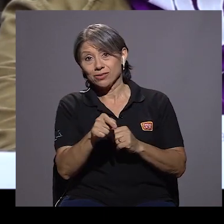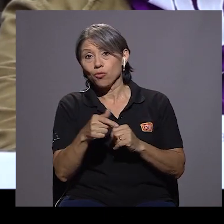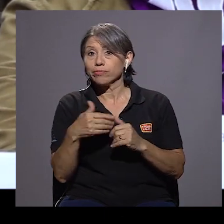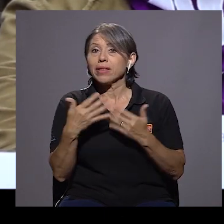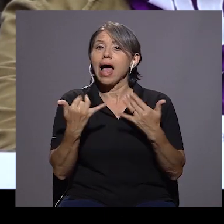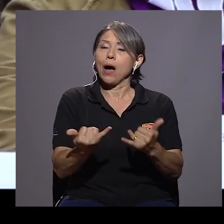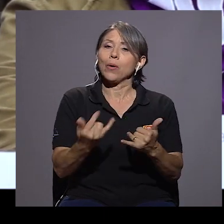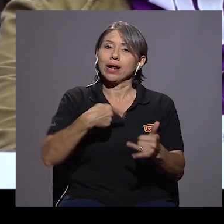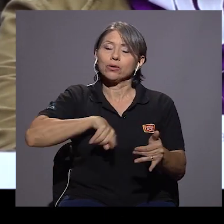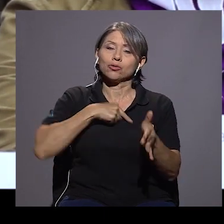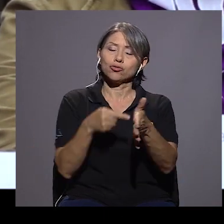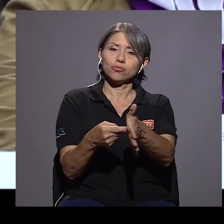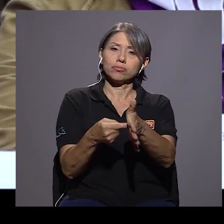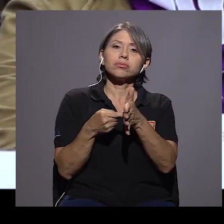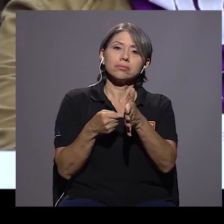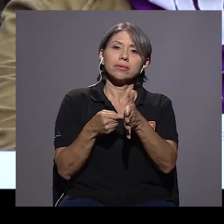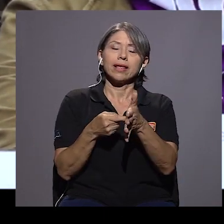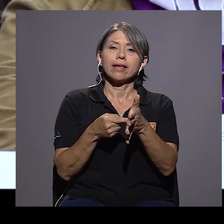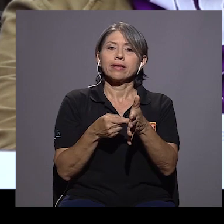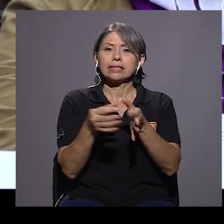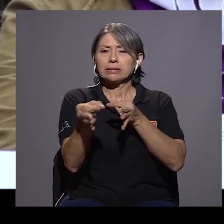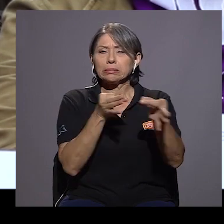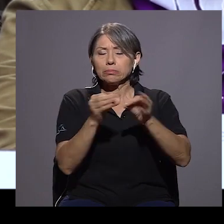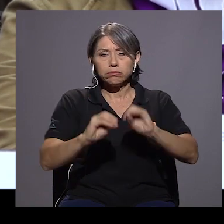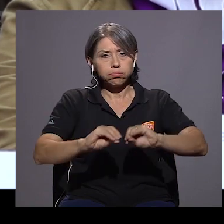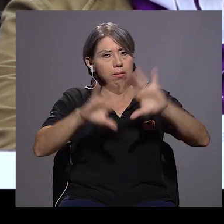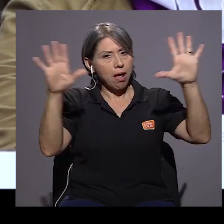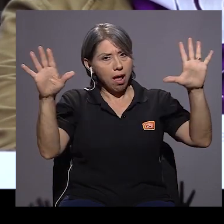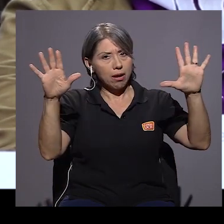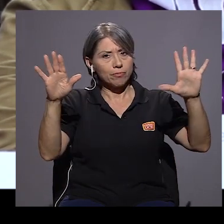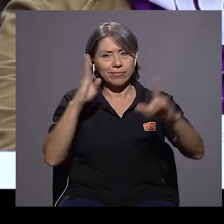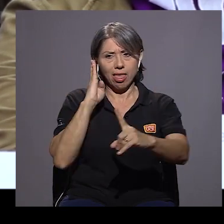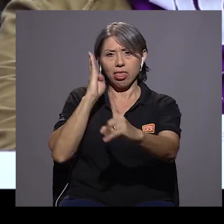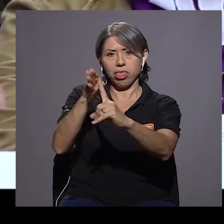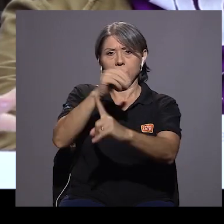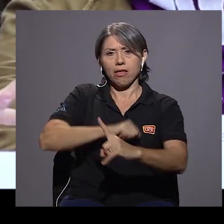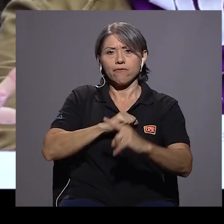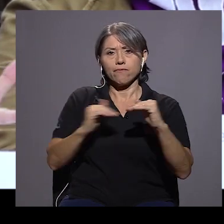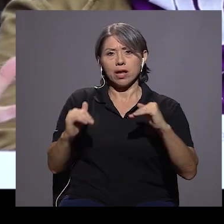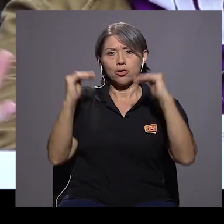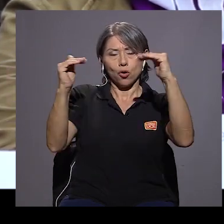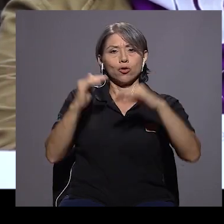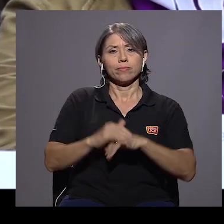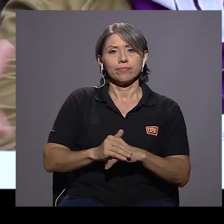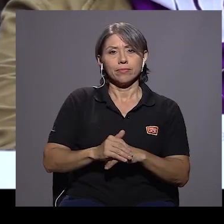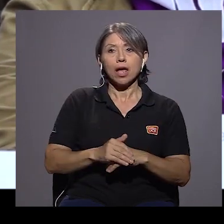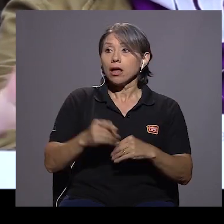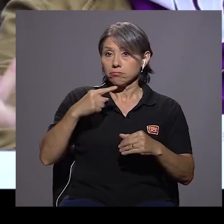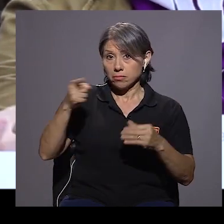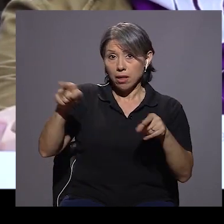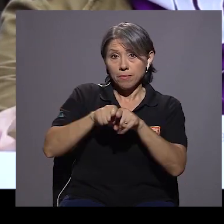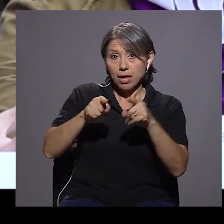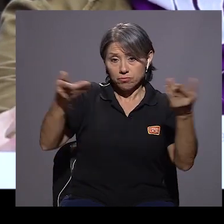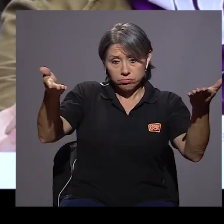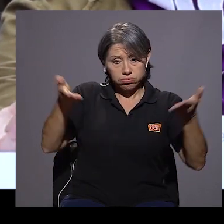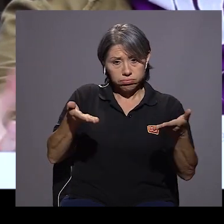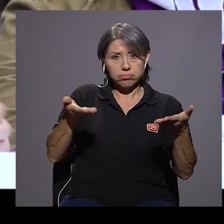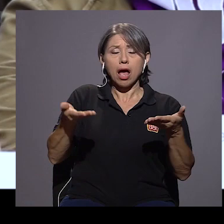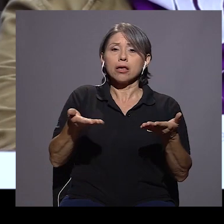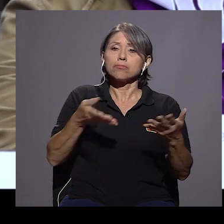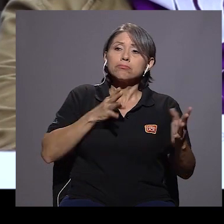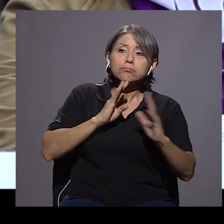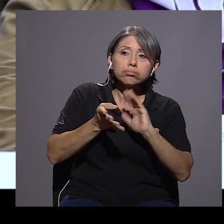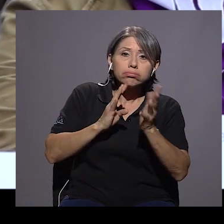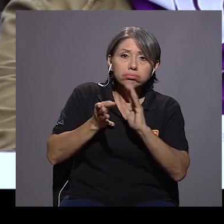eso, nuestras exigencias son explícitas hacia el rector. Lo recibimos en la sede